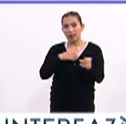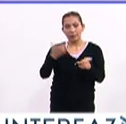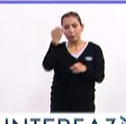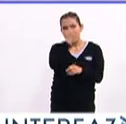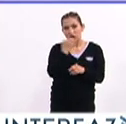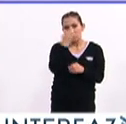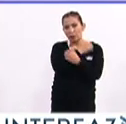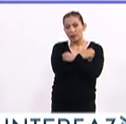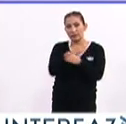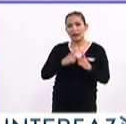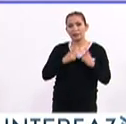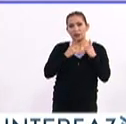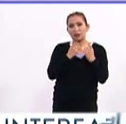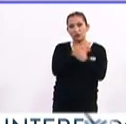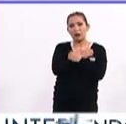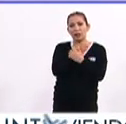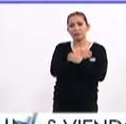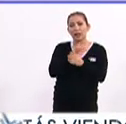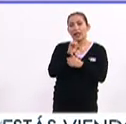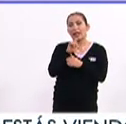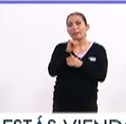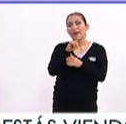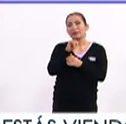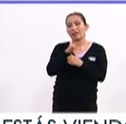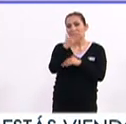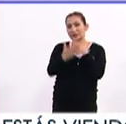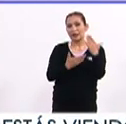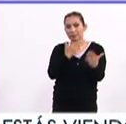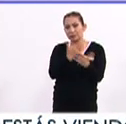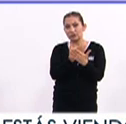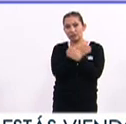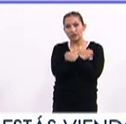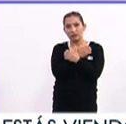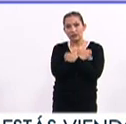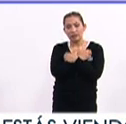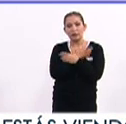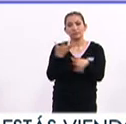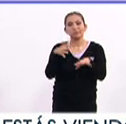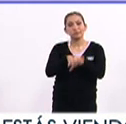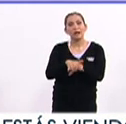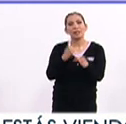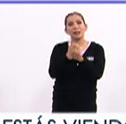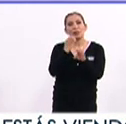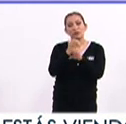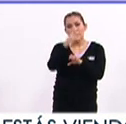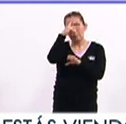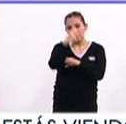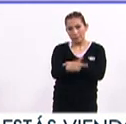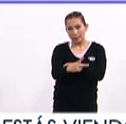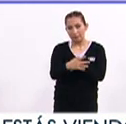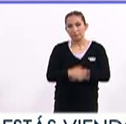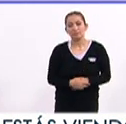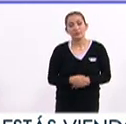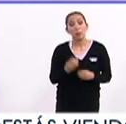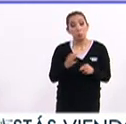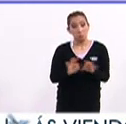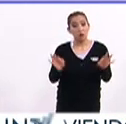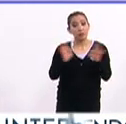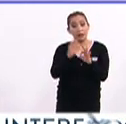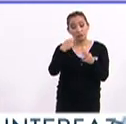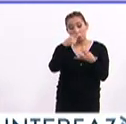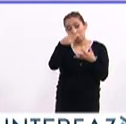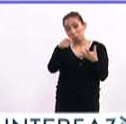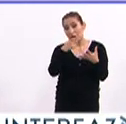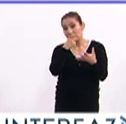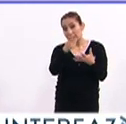Evaluación Educativa de la Dirección de Educación Elemental de los Servicios Educativos Integrados al Estado de México. Muy importantes estos